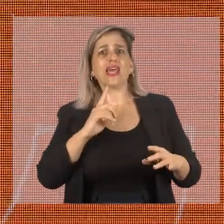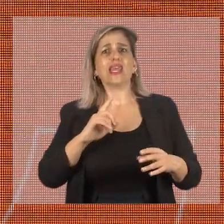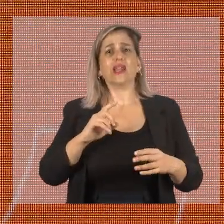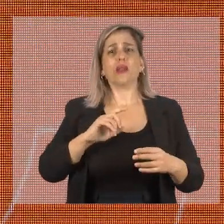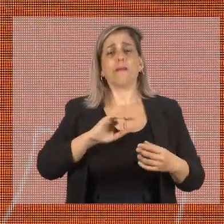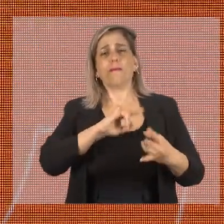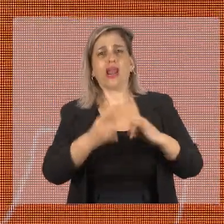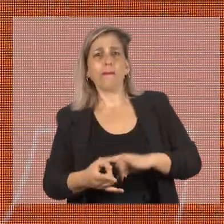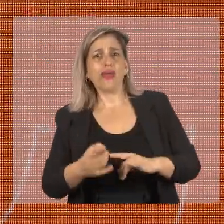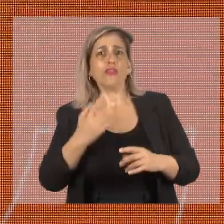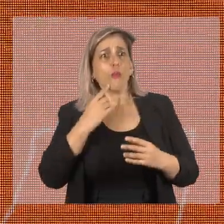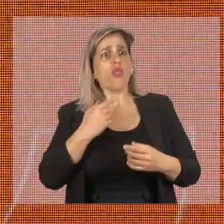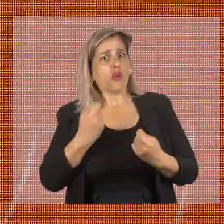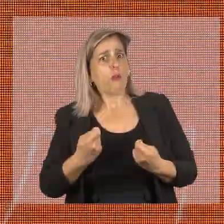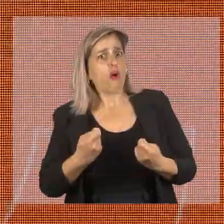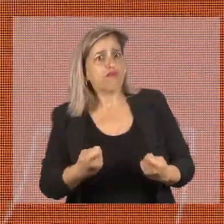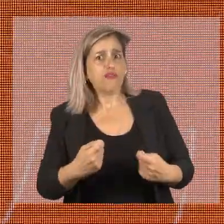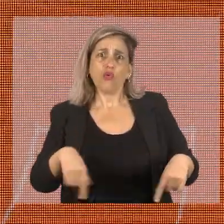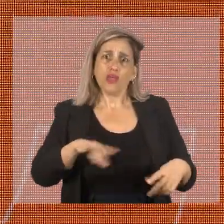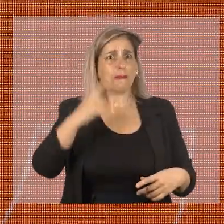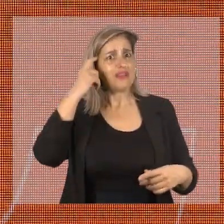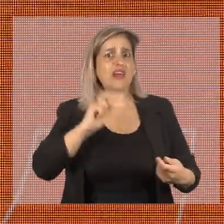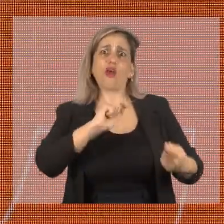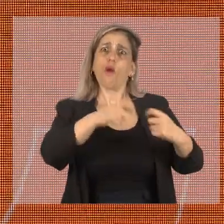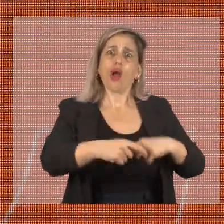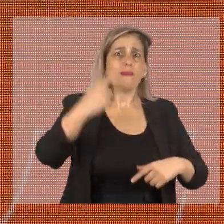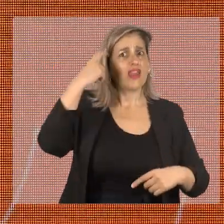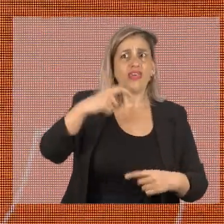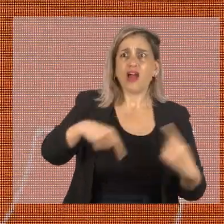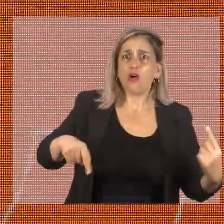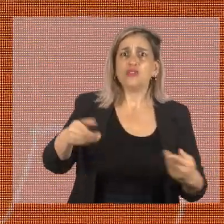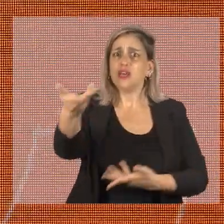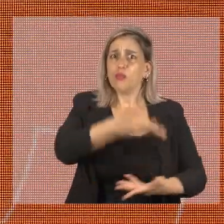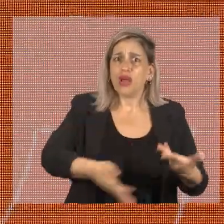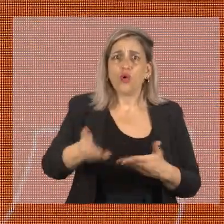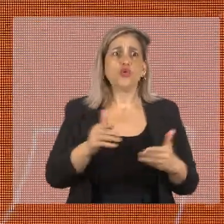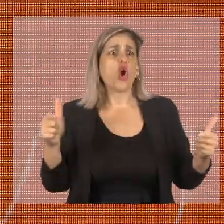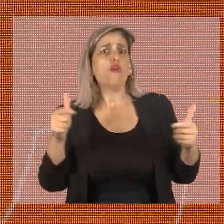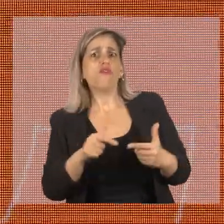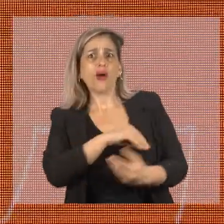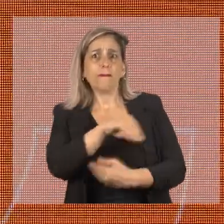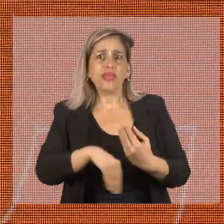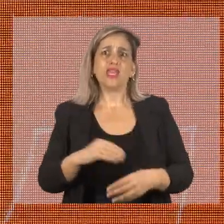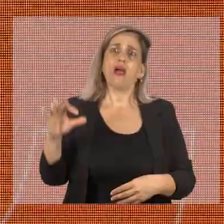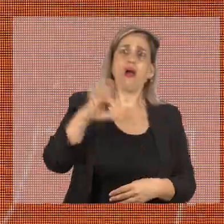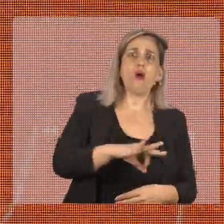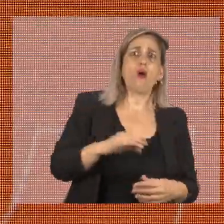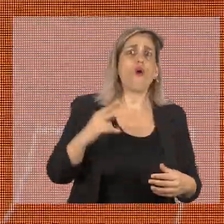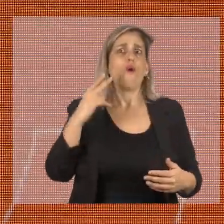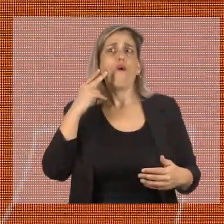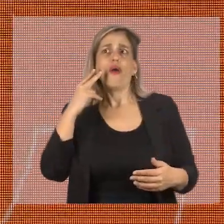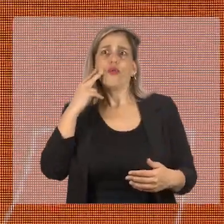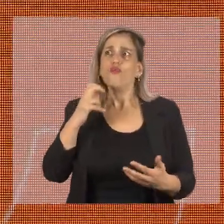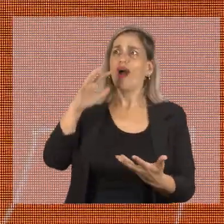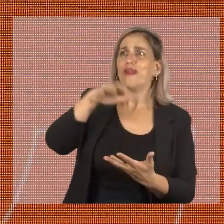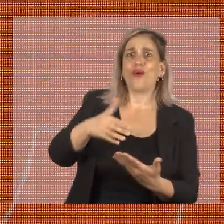es en el boliche, es en el trabajo, es en una reunión de familia. A mí me parece espantoso